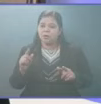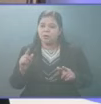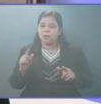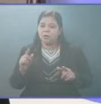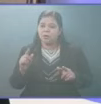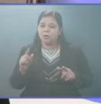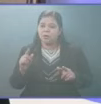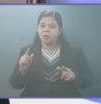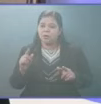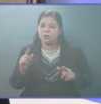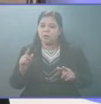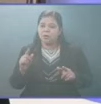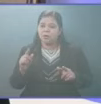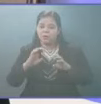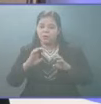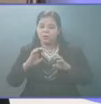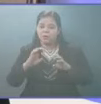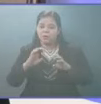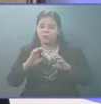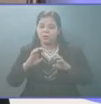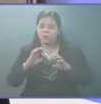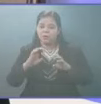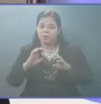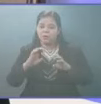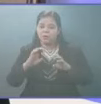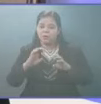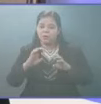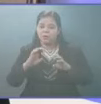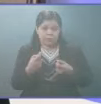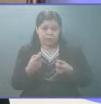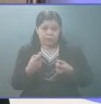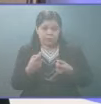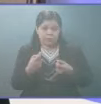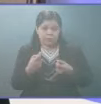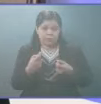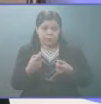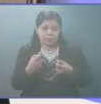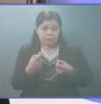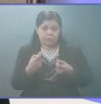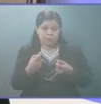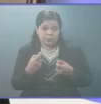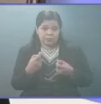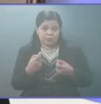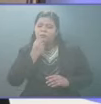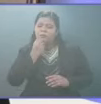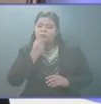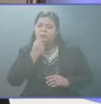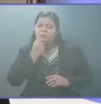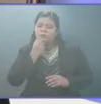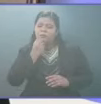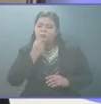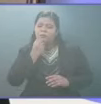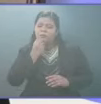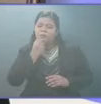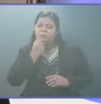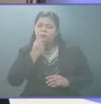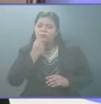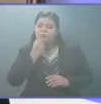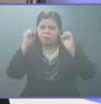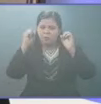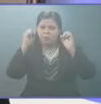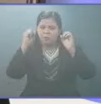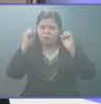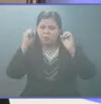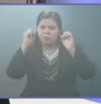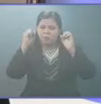Fue hecha por un equipo de médicos españoles en donde la persona mayor puede hacer sus ejercicios dentro de la casa,